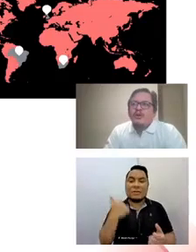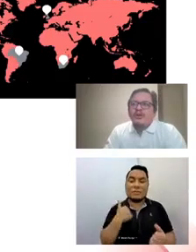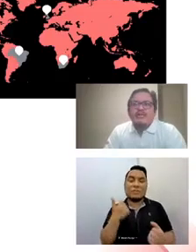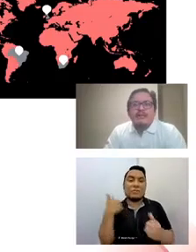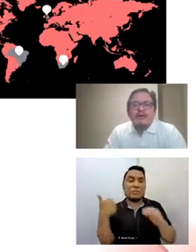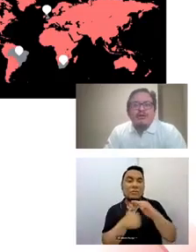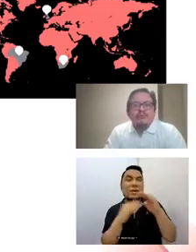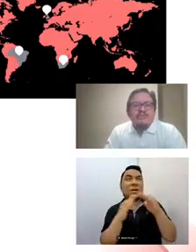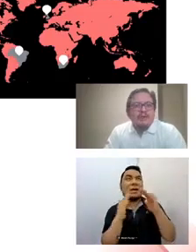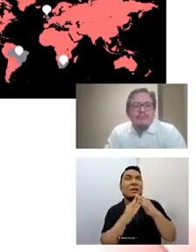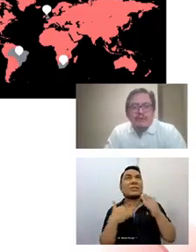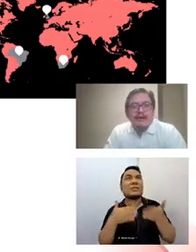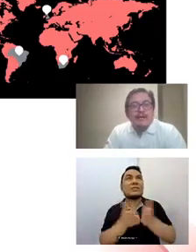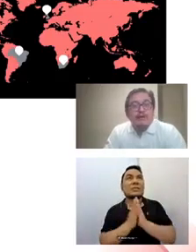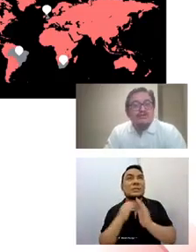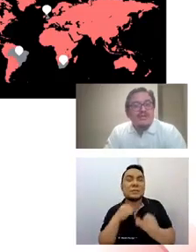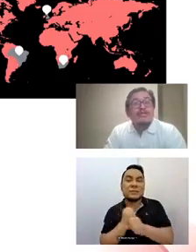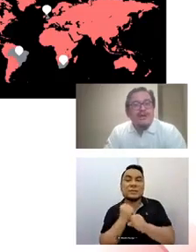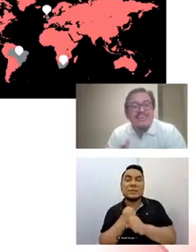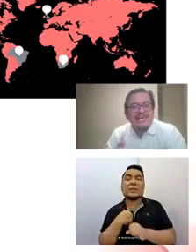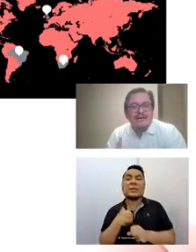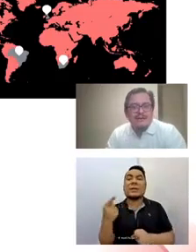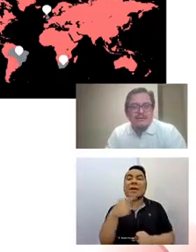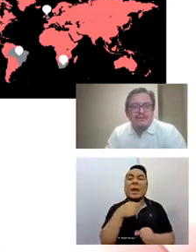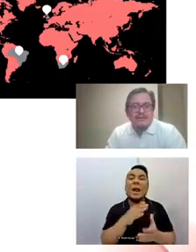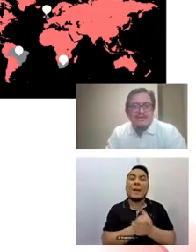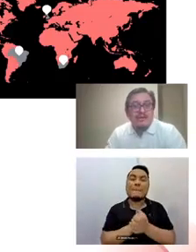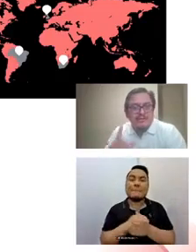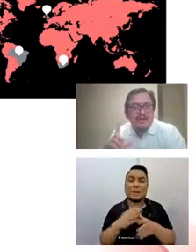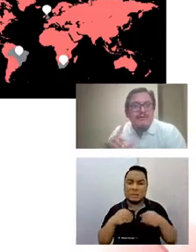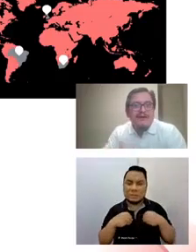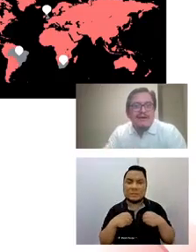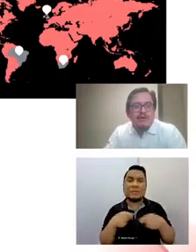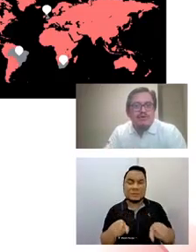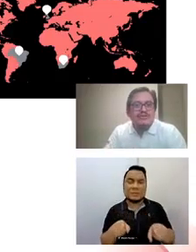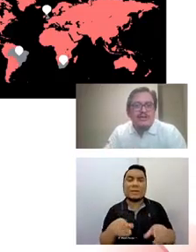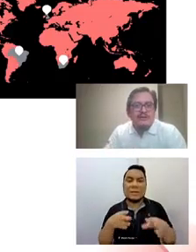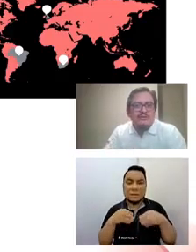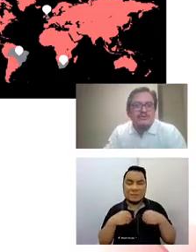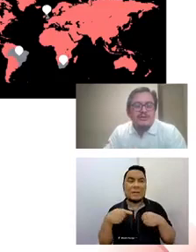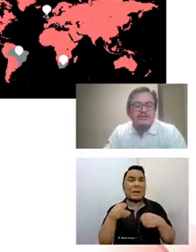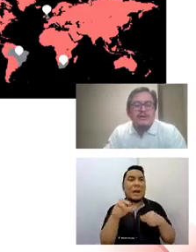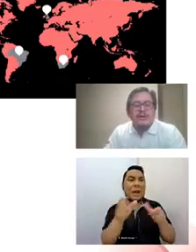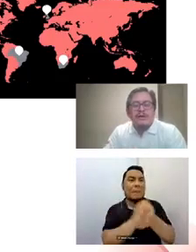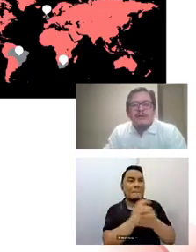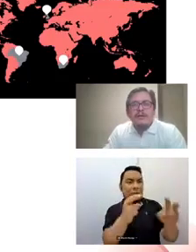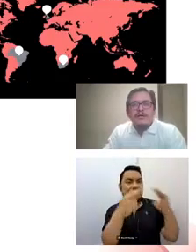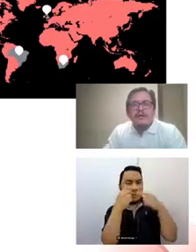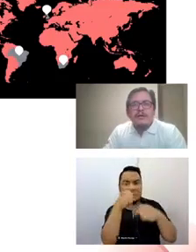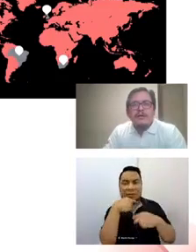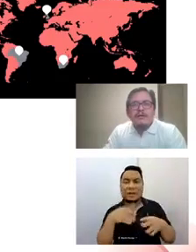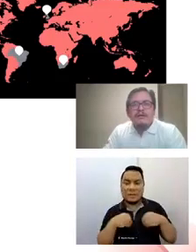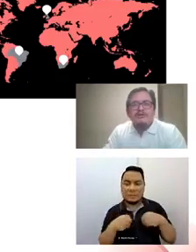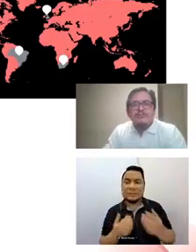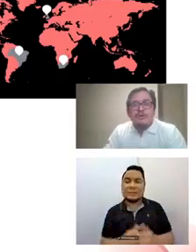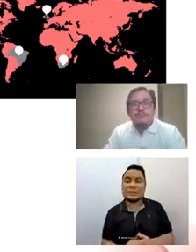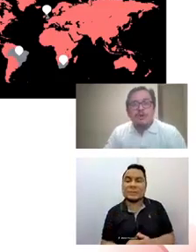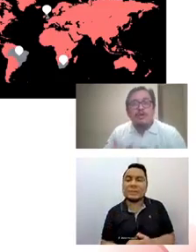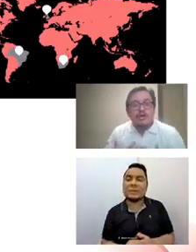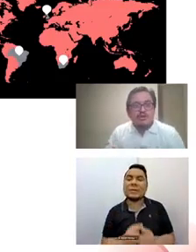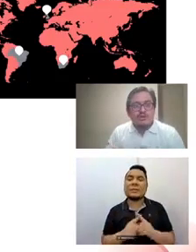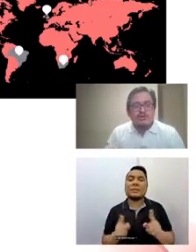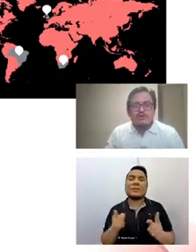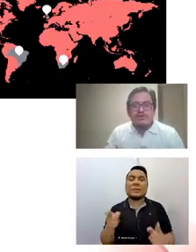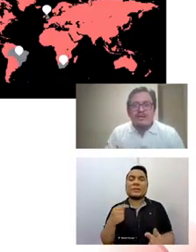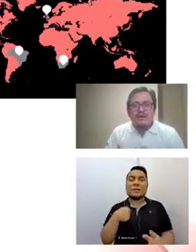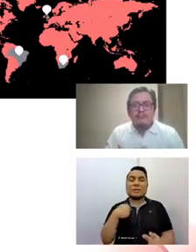estoy seguro que voy a mi trabajo y mis amigos me van a reconocer todavía me van a reconocer, ¿no es cierto? Entonces, pero